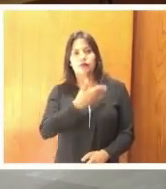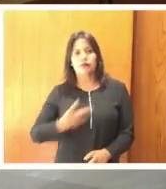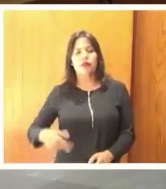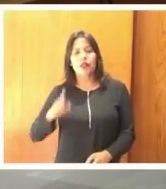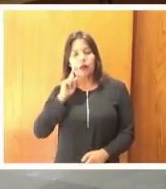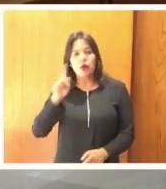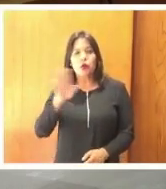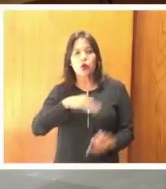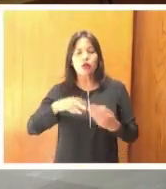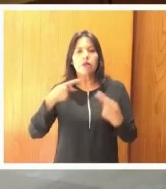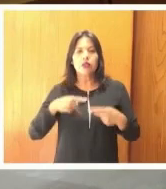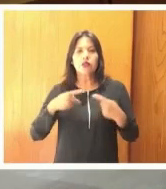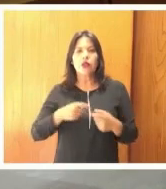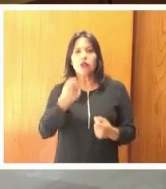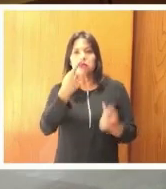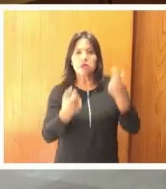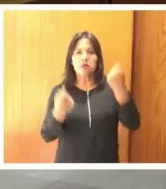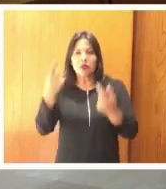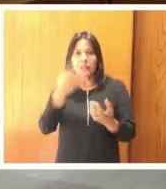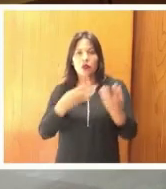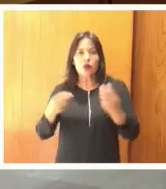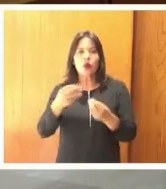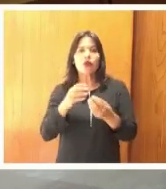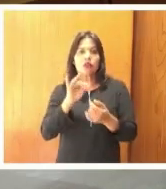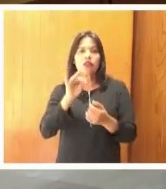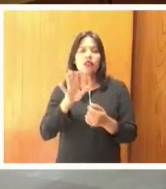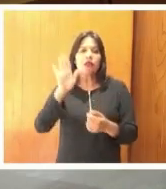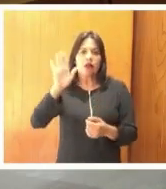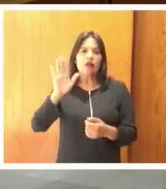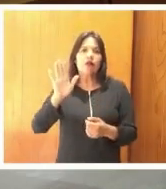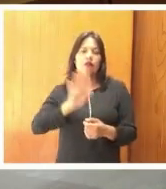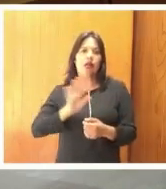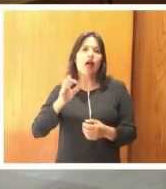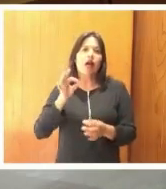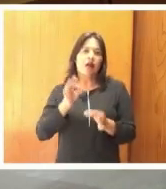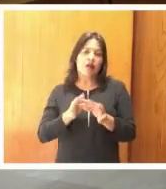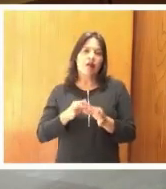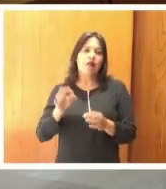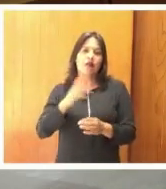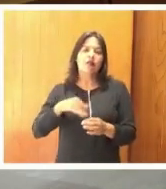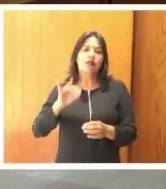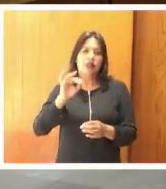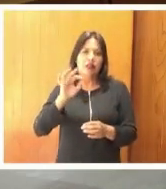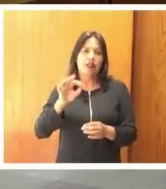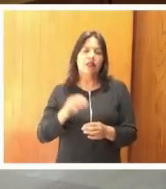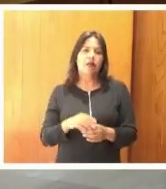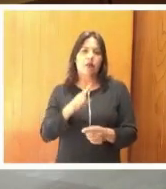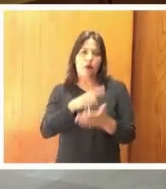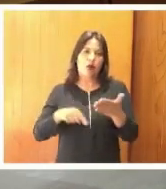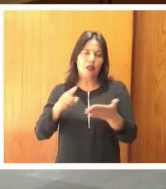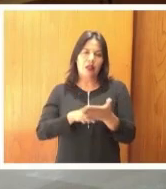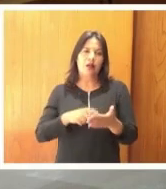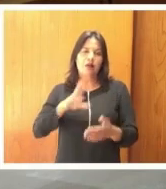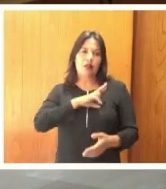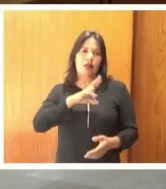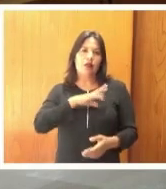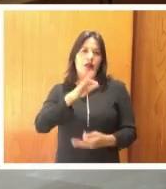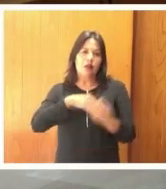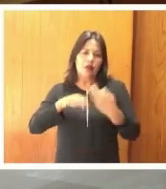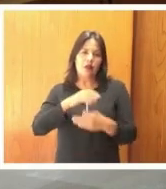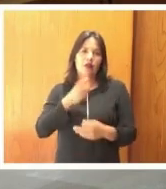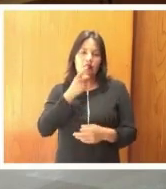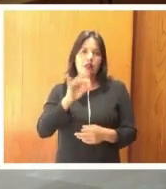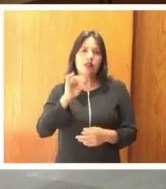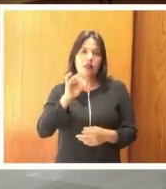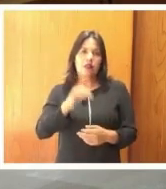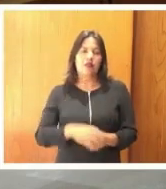los integrantes del pleno, se aprueban por unanimidad de votos los proyectos listados en este bloque, anunciando voto particular la comisionada Mejía Ayala